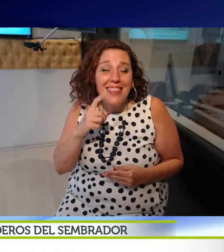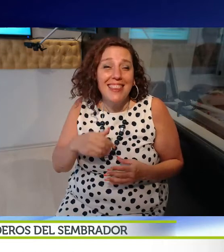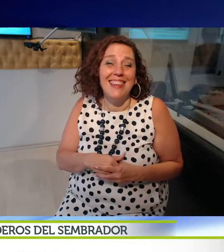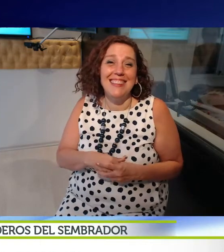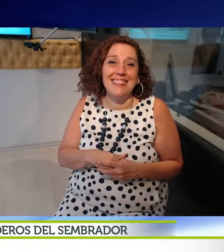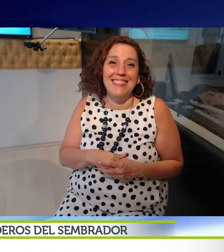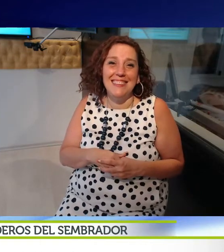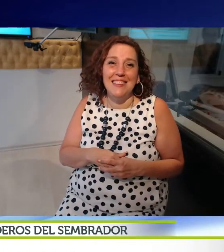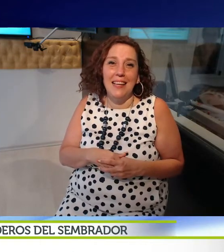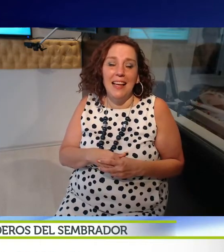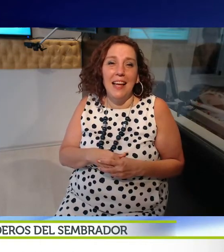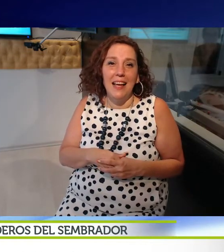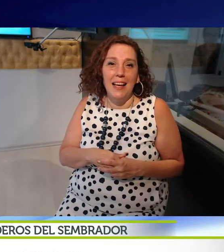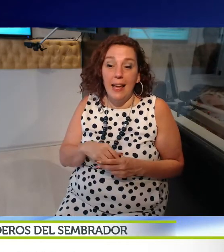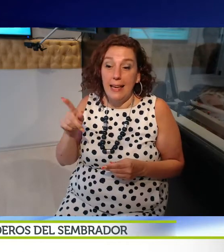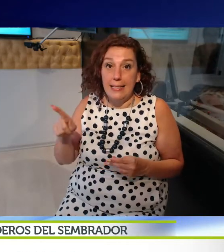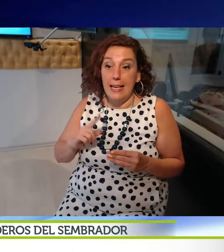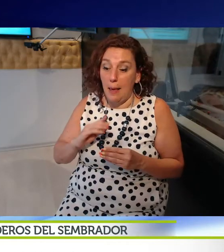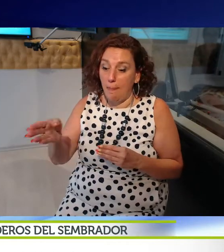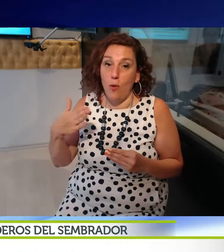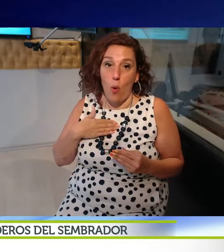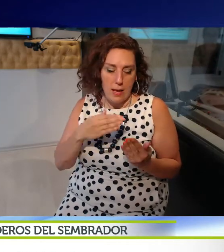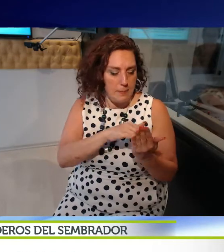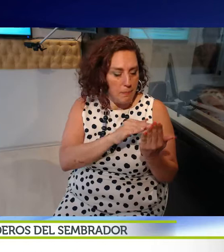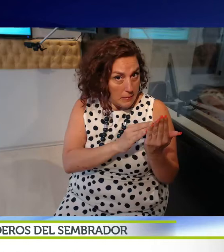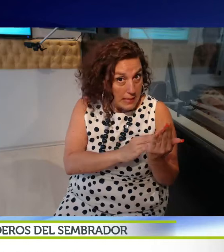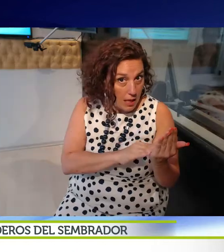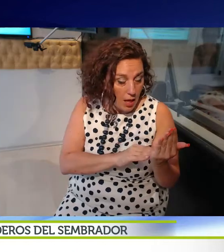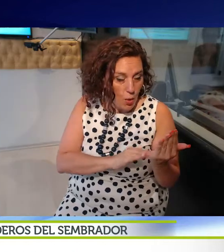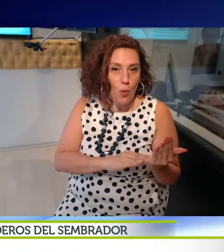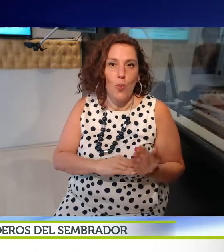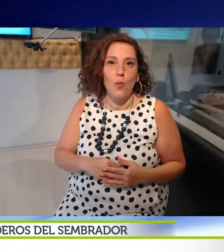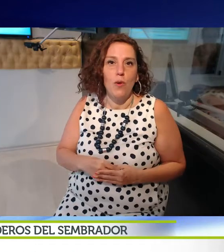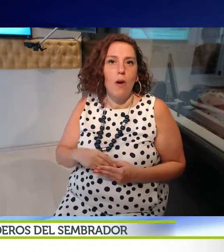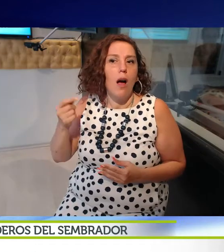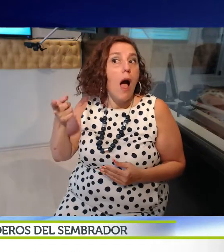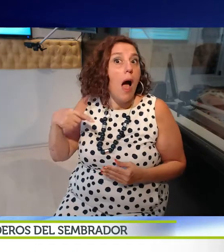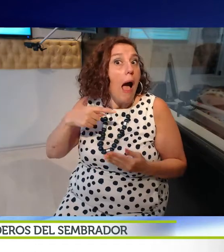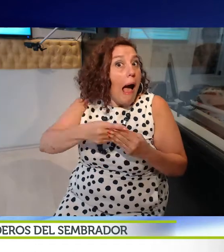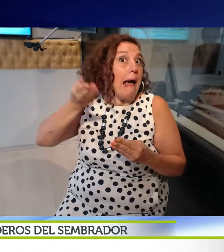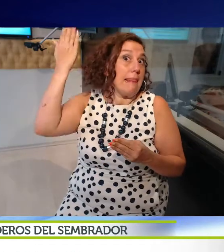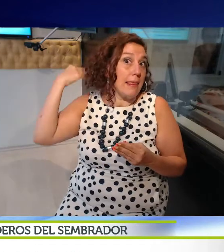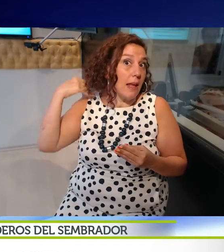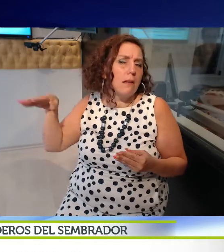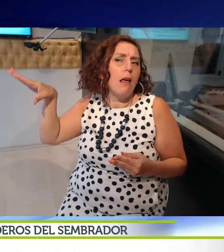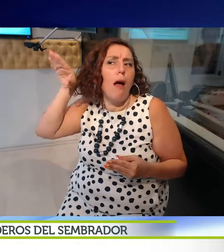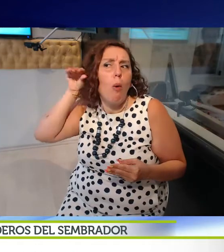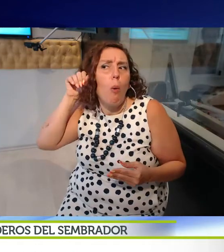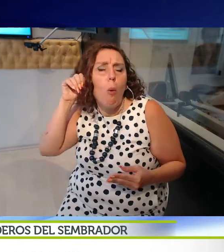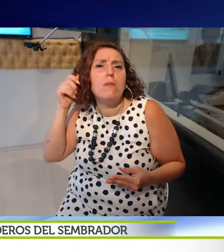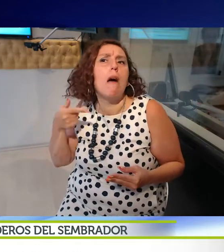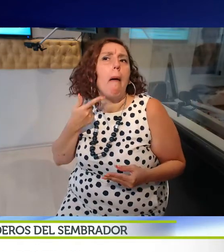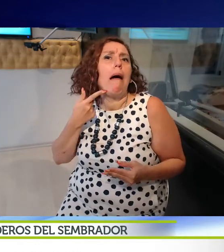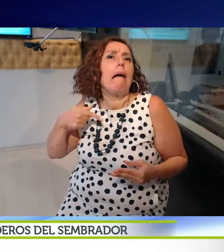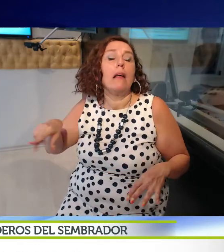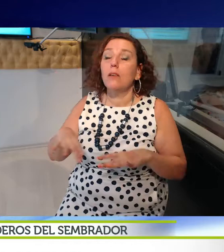sí. Lo mandó por el celu. No, y no había escuchado que de atrás se escuchaban unos cánticos de yoga. ¿Escucharon sí, recién? Sí, escuchamos. Se escuchaban ahí